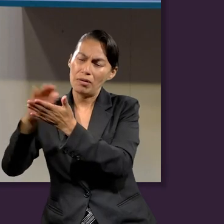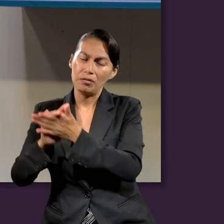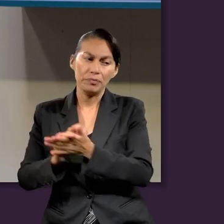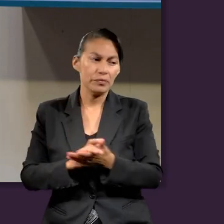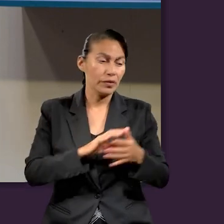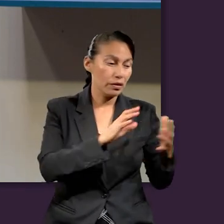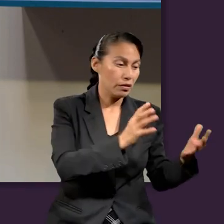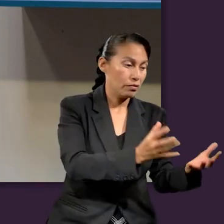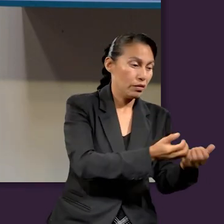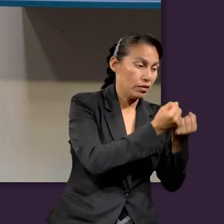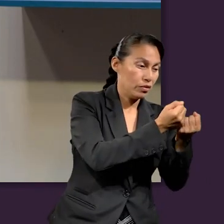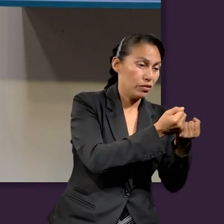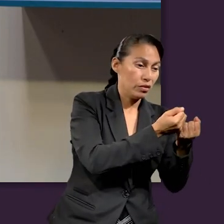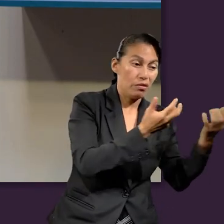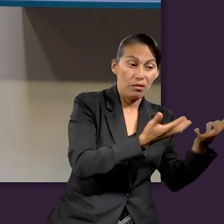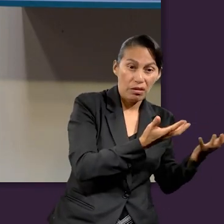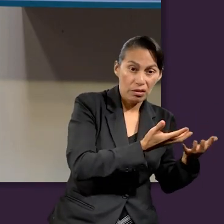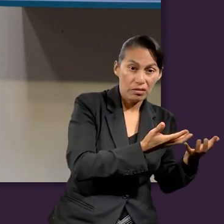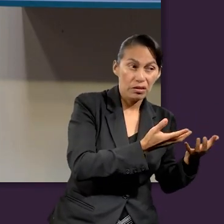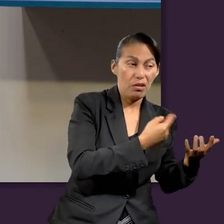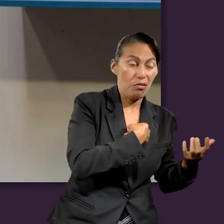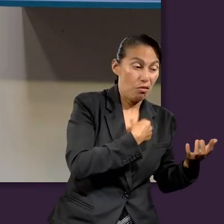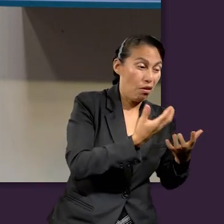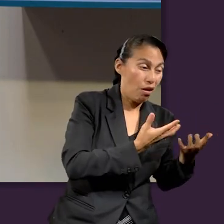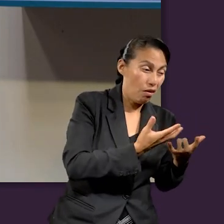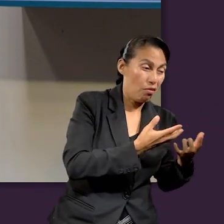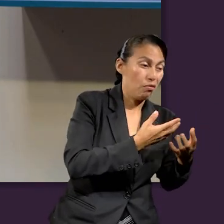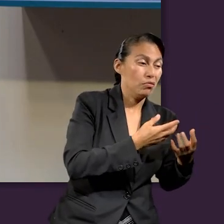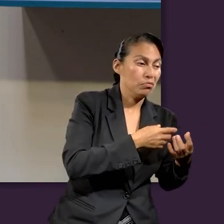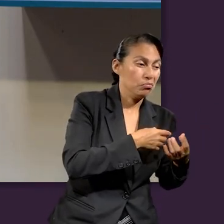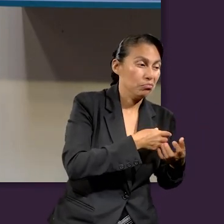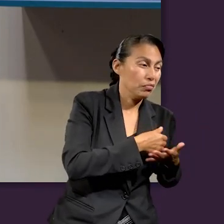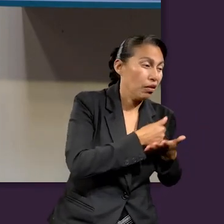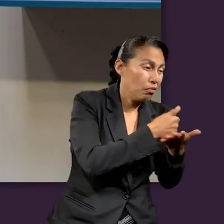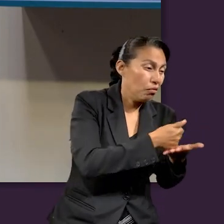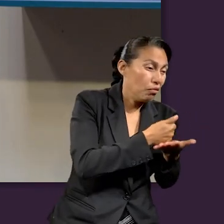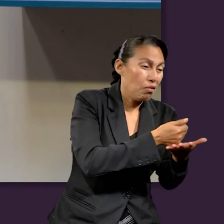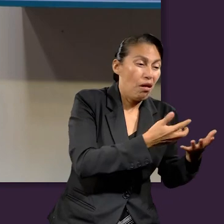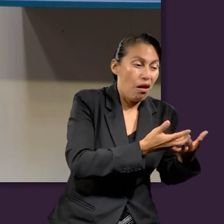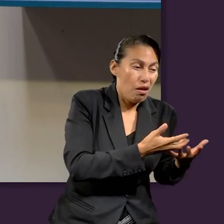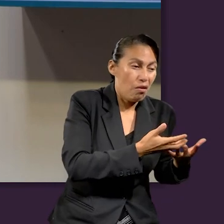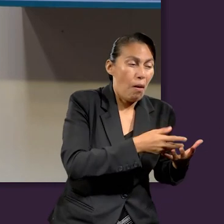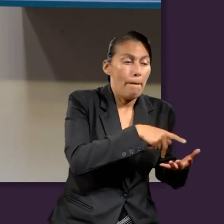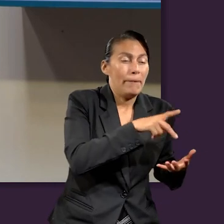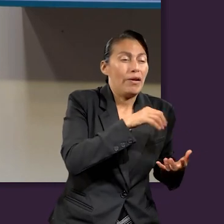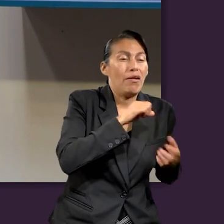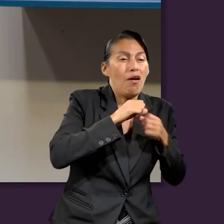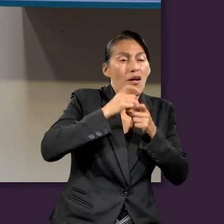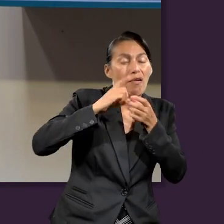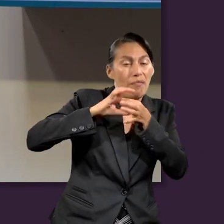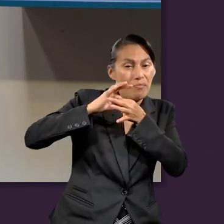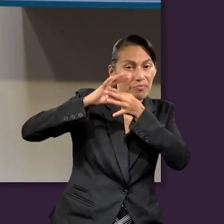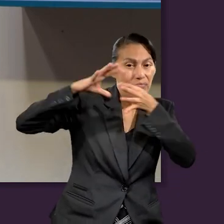y la salvación por obras, lo que nosotros podemos hacer, olvidando a Dios,